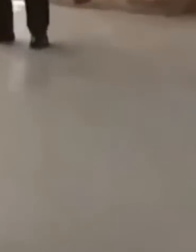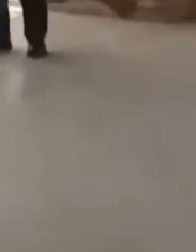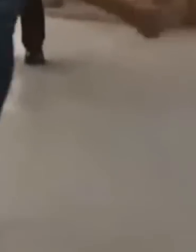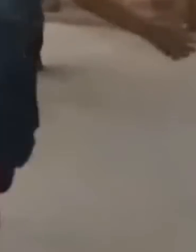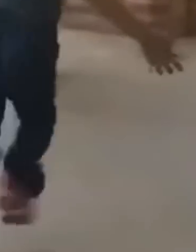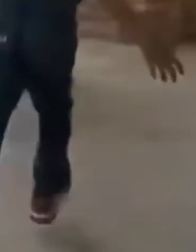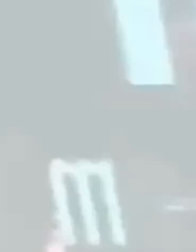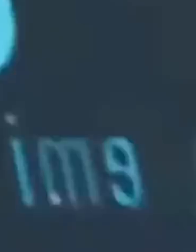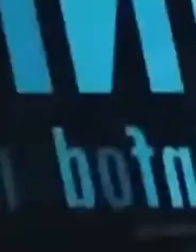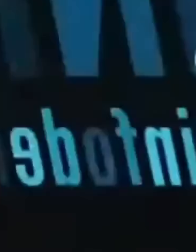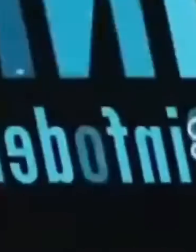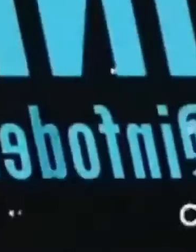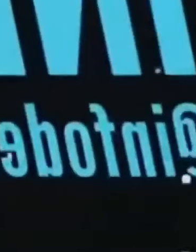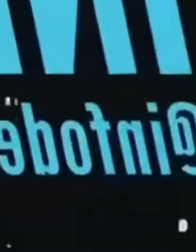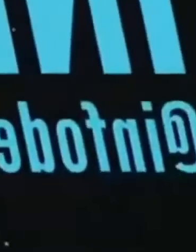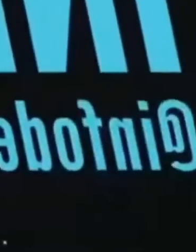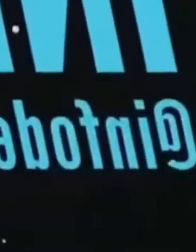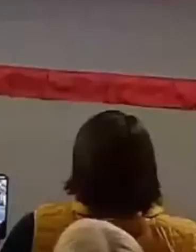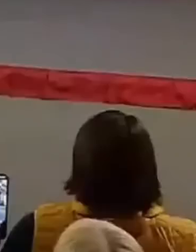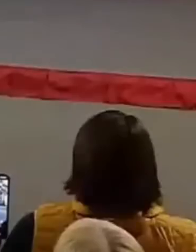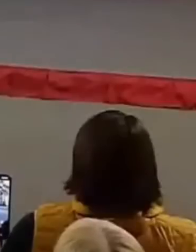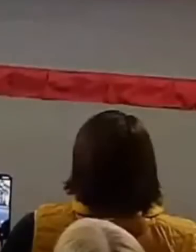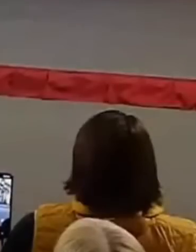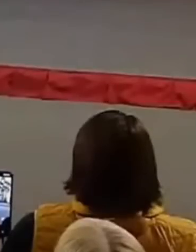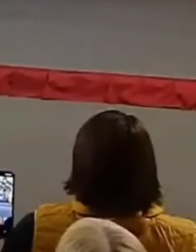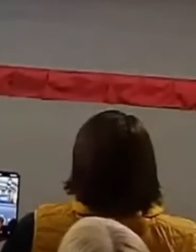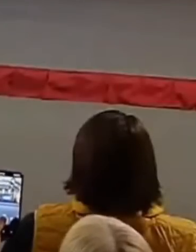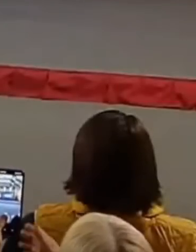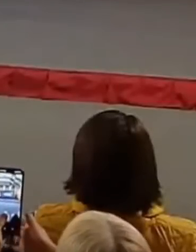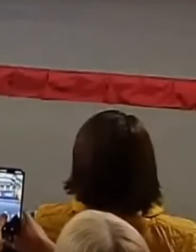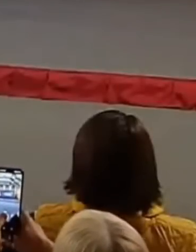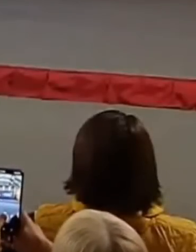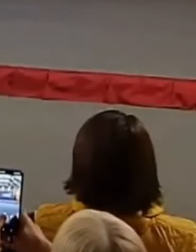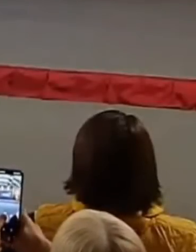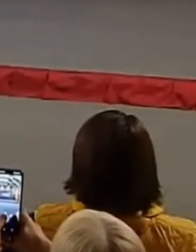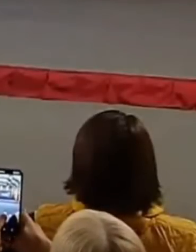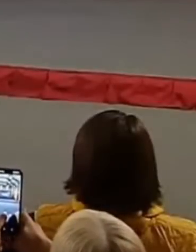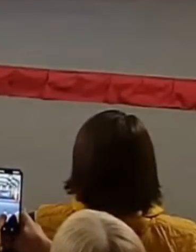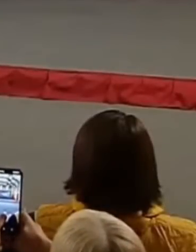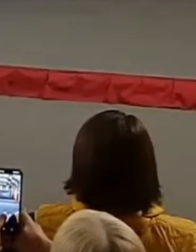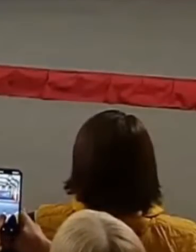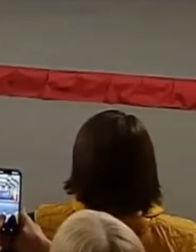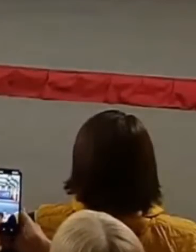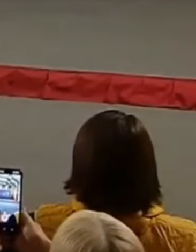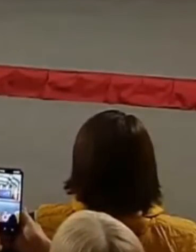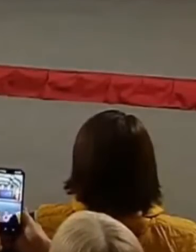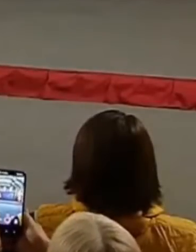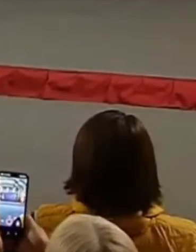Transformación. Infodemia. Es cuanto, que tengan un buen día. Gracias, presidente.